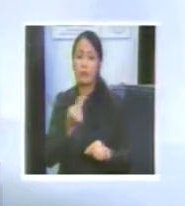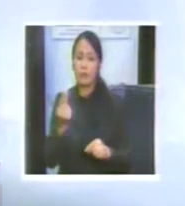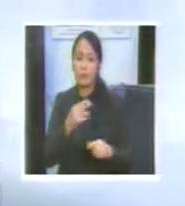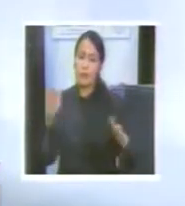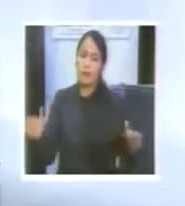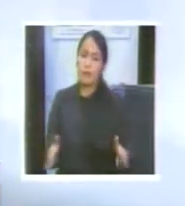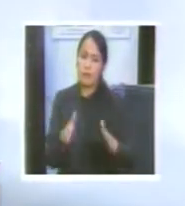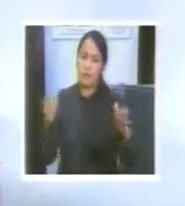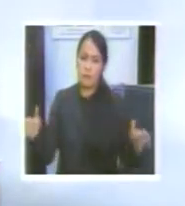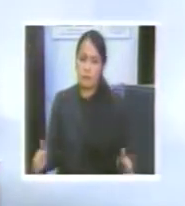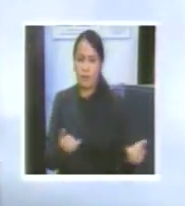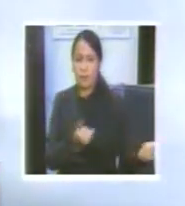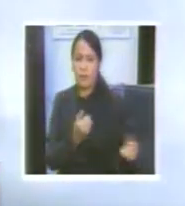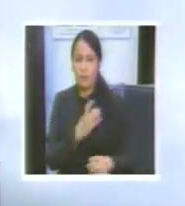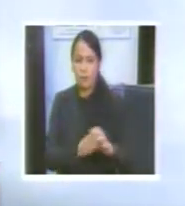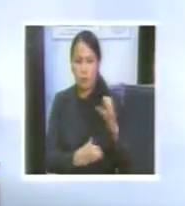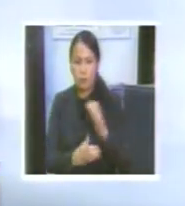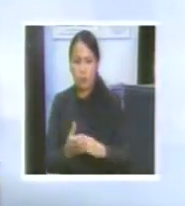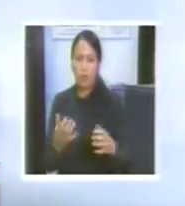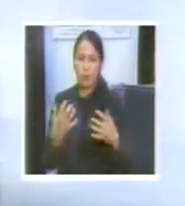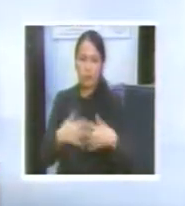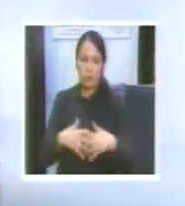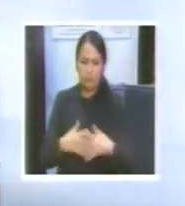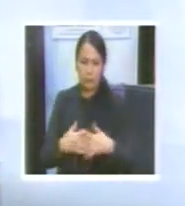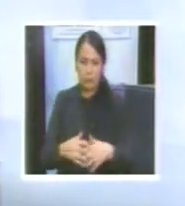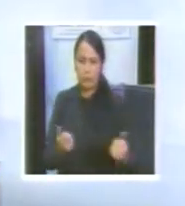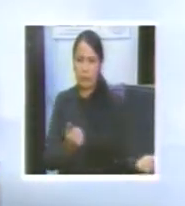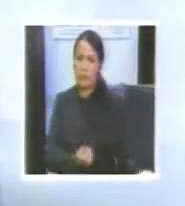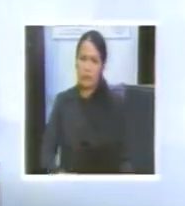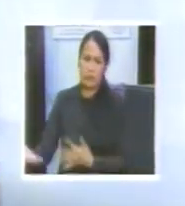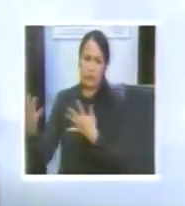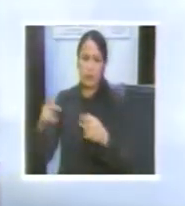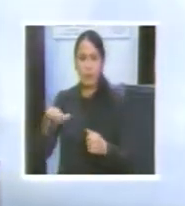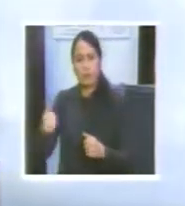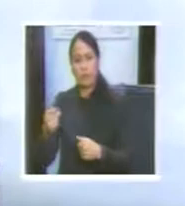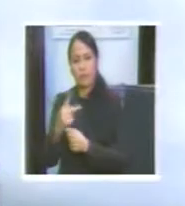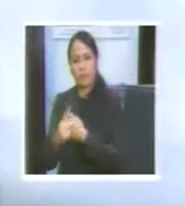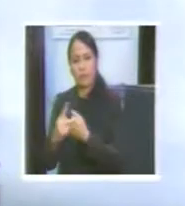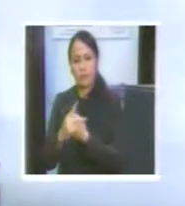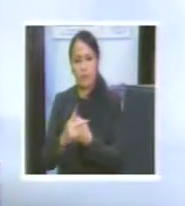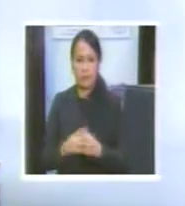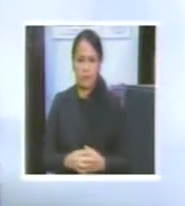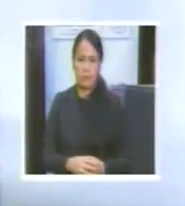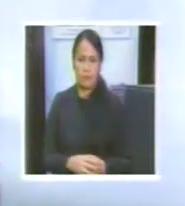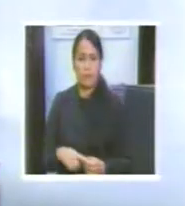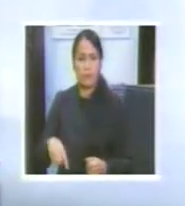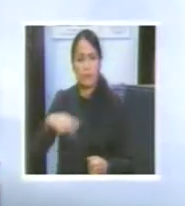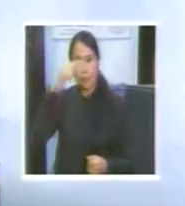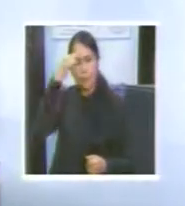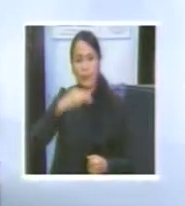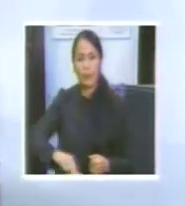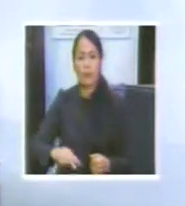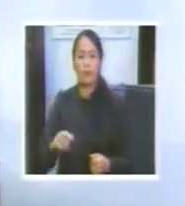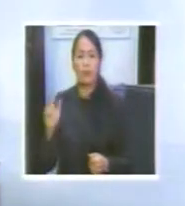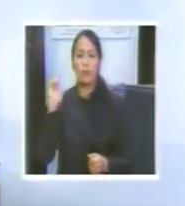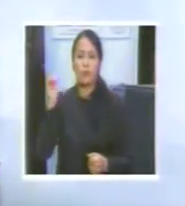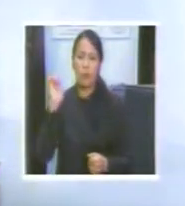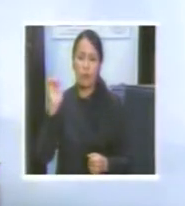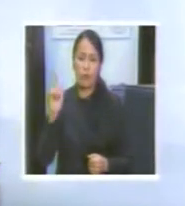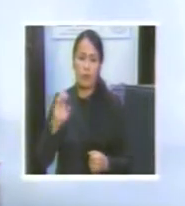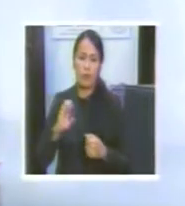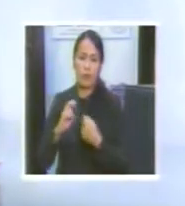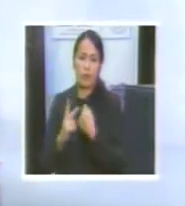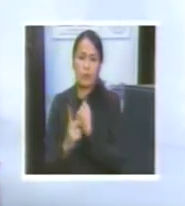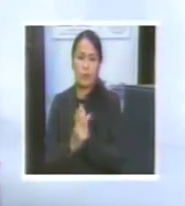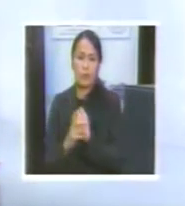fomentar exportaciones de pequeñas y medianas empresas hacia nuevos mercados. México espera que la Unión Europea lo